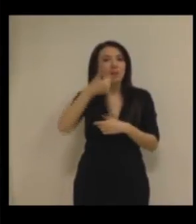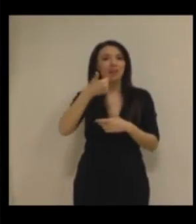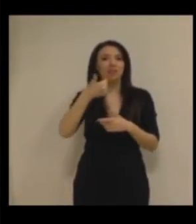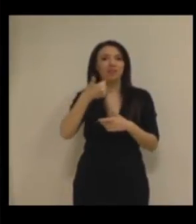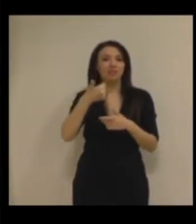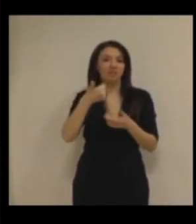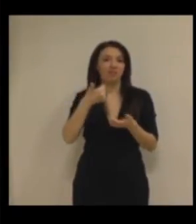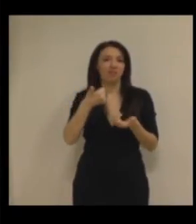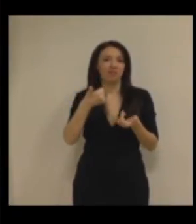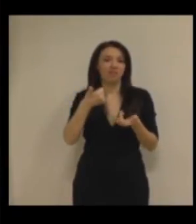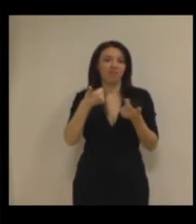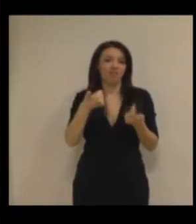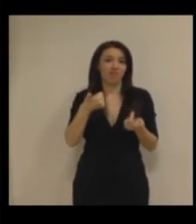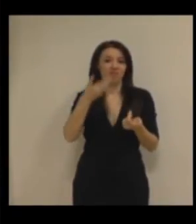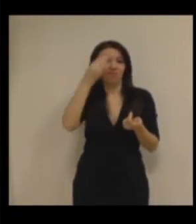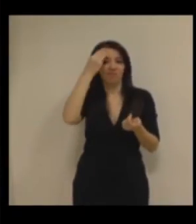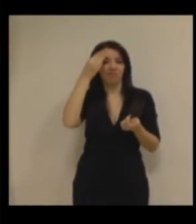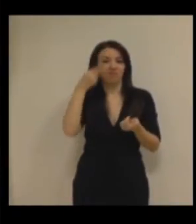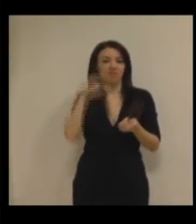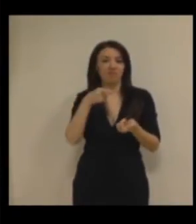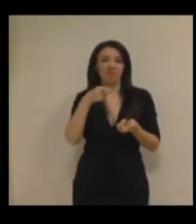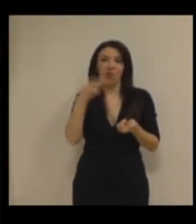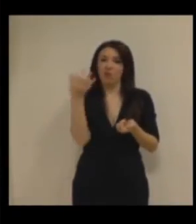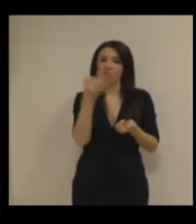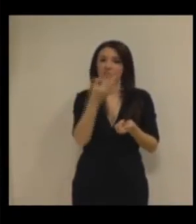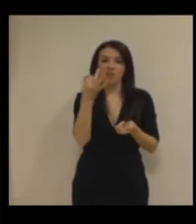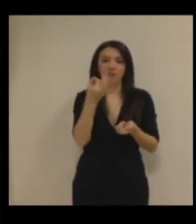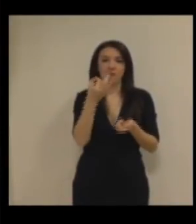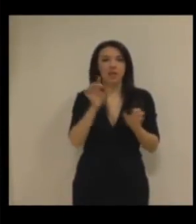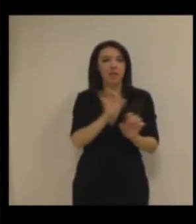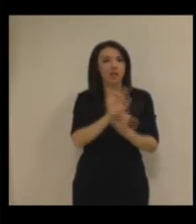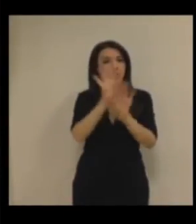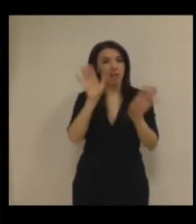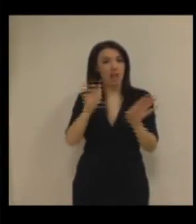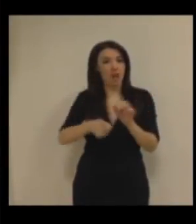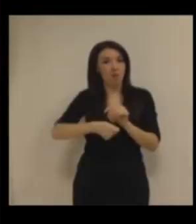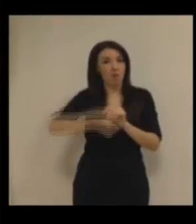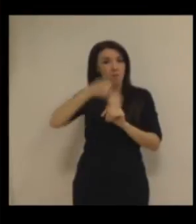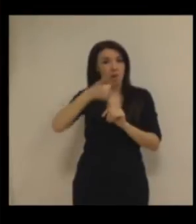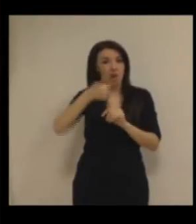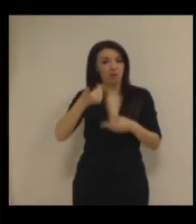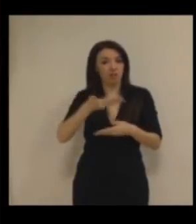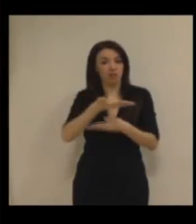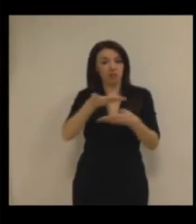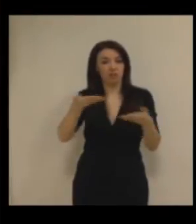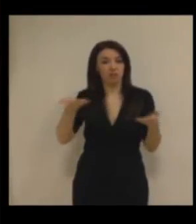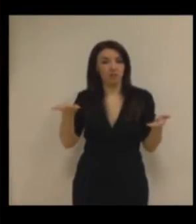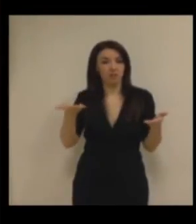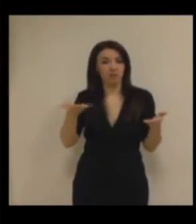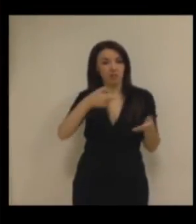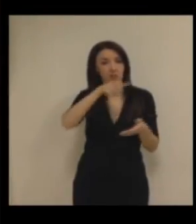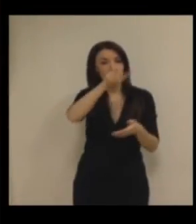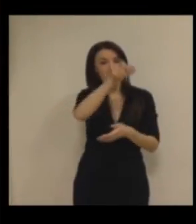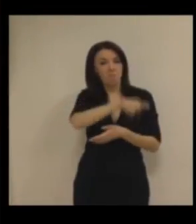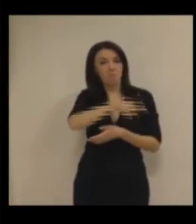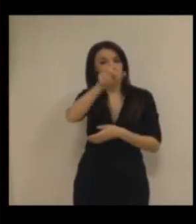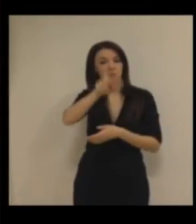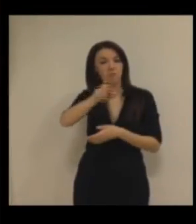lo que creo que debe quedar más claro de cara a todas aquellas